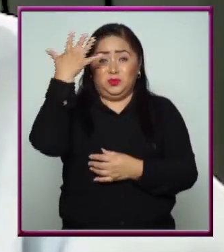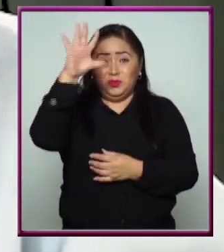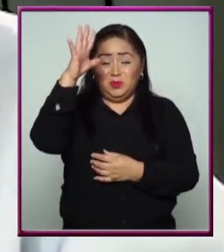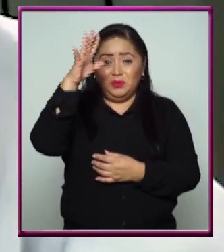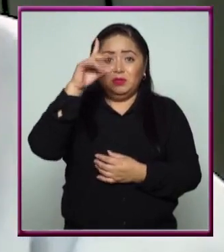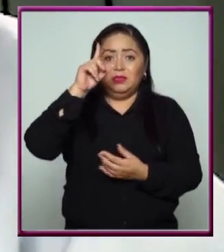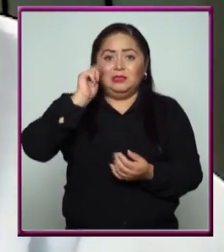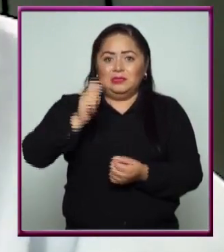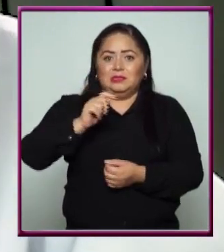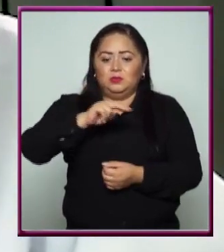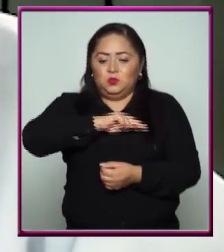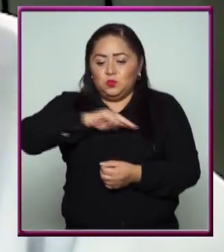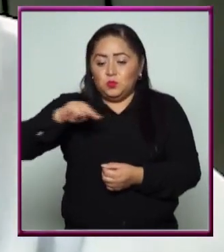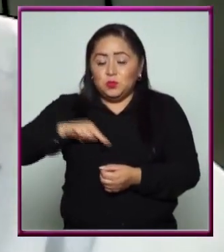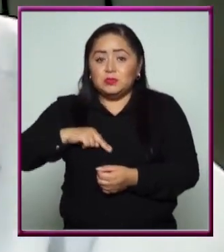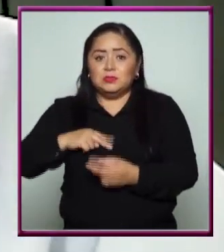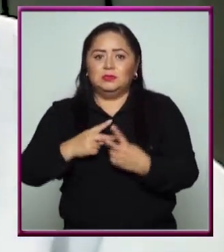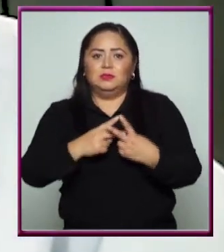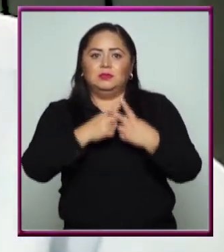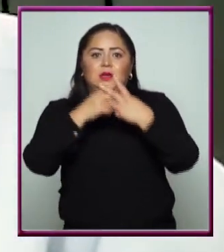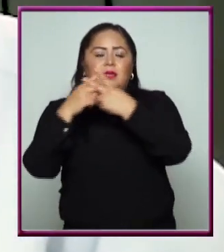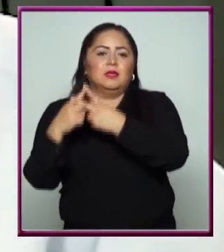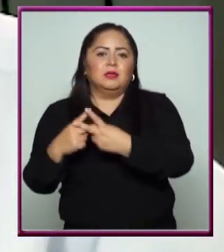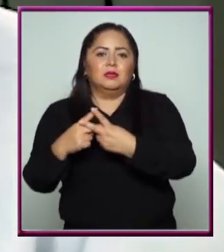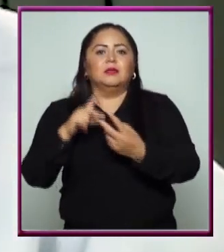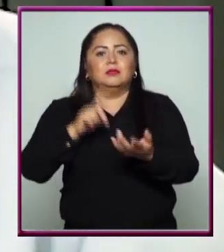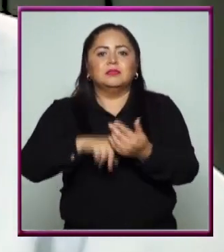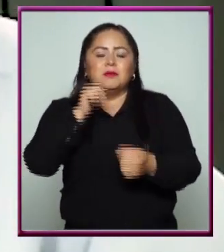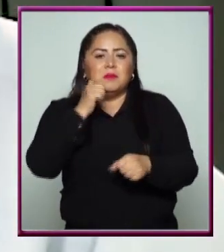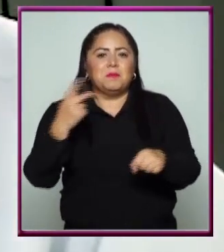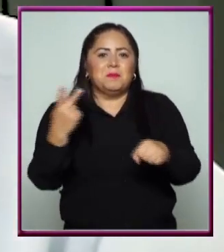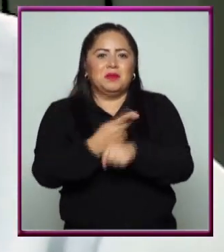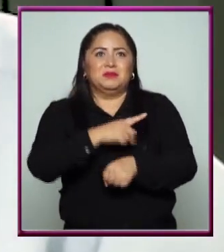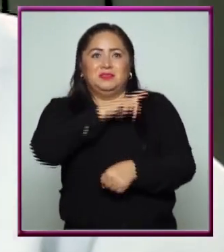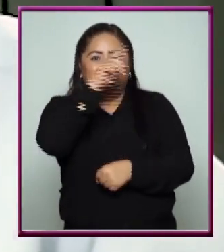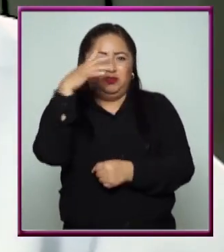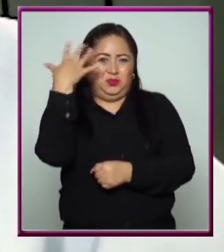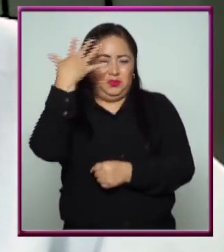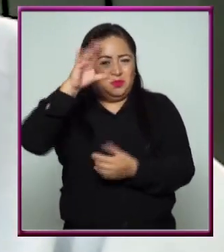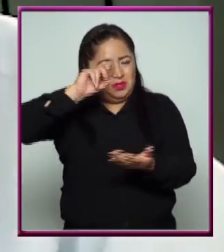es nuestra estrella. Muchas de las cosas que suceden en el Sol